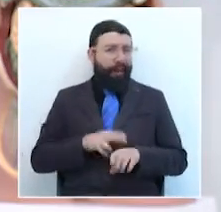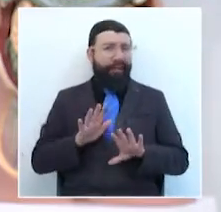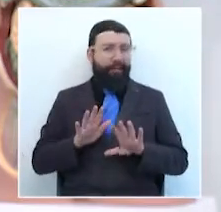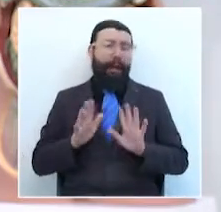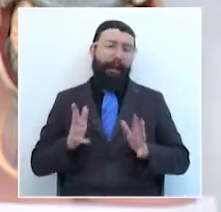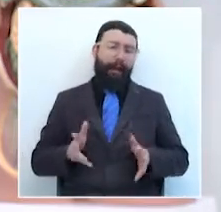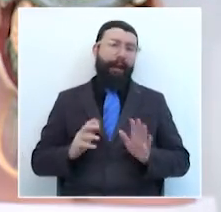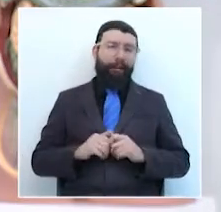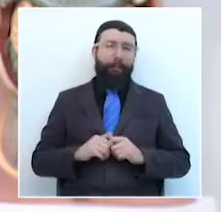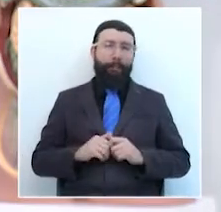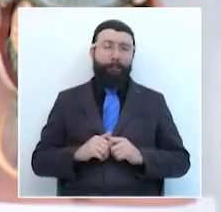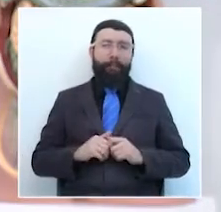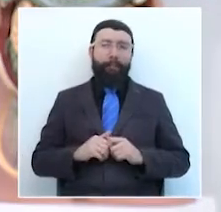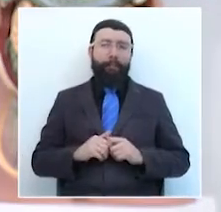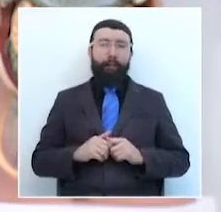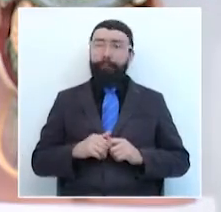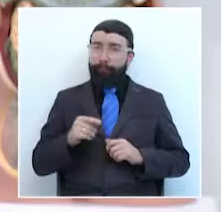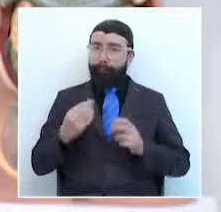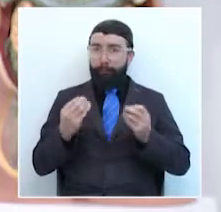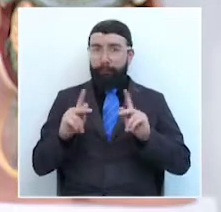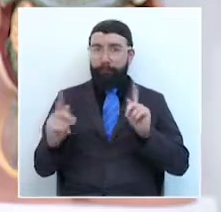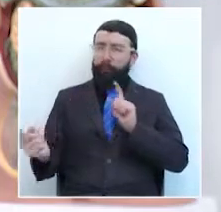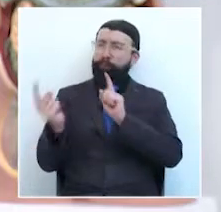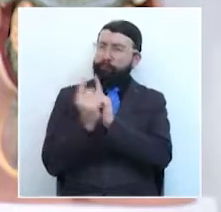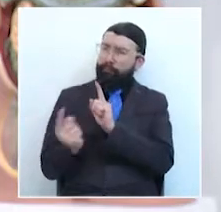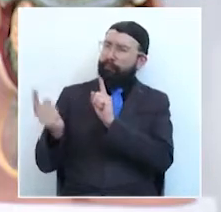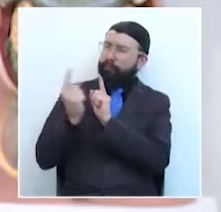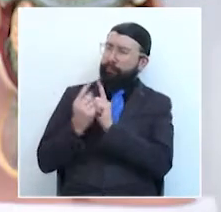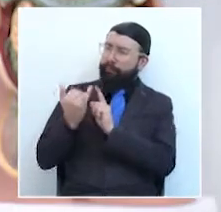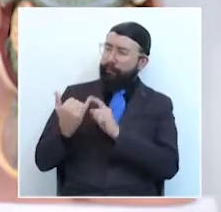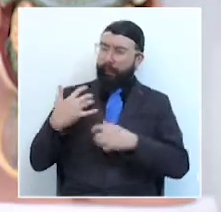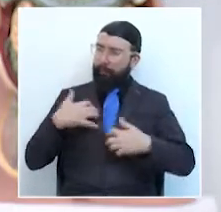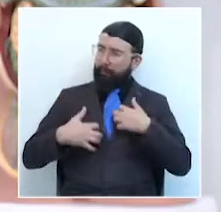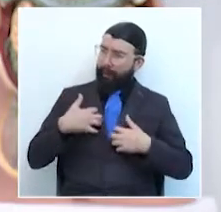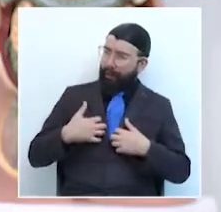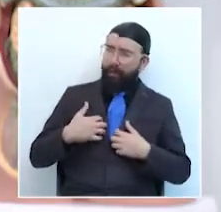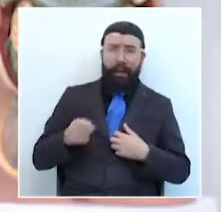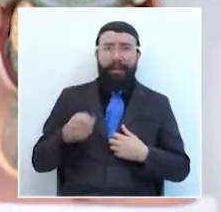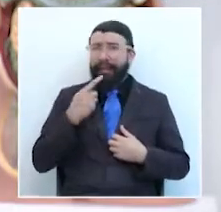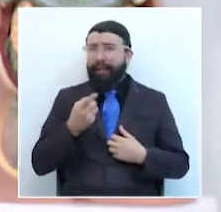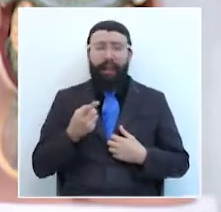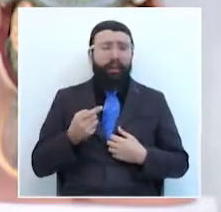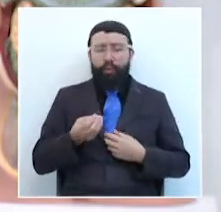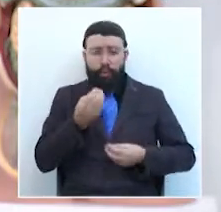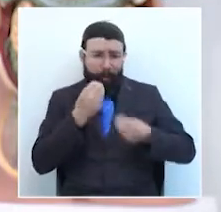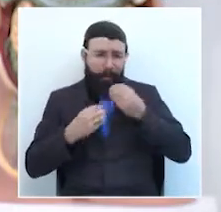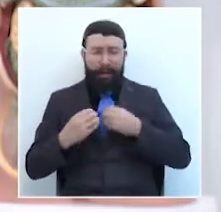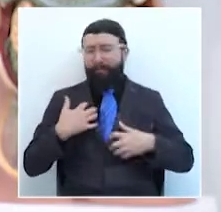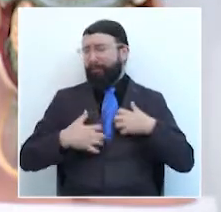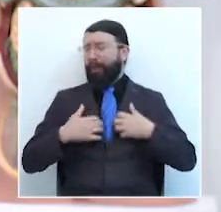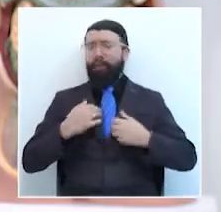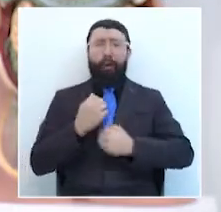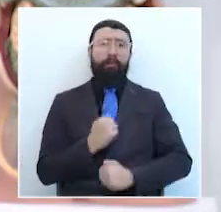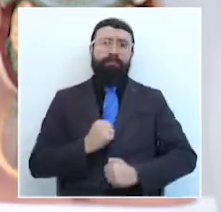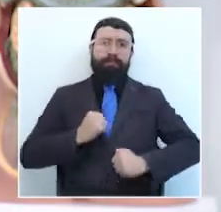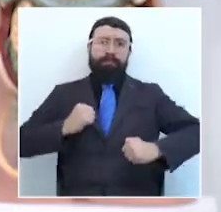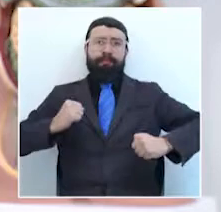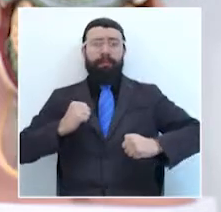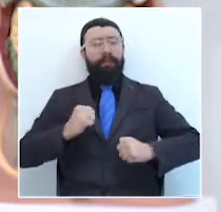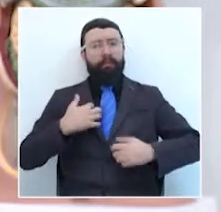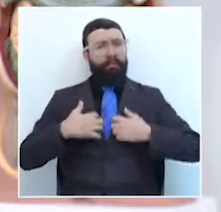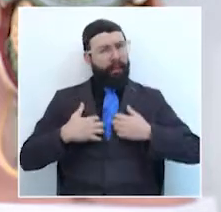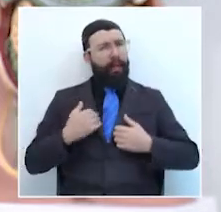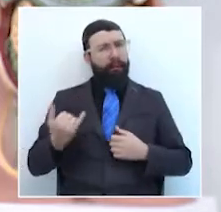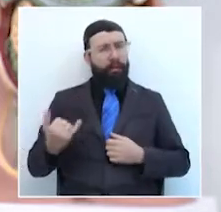consulta encontramos personas con miedos desbordados por ejemplo a comer a engordar que le tienen